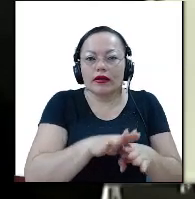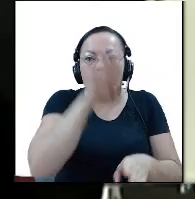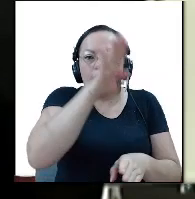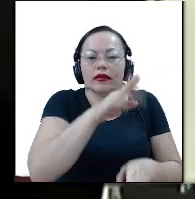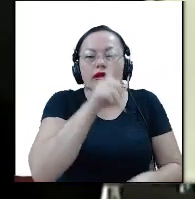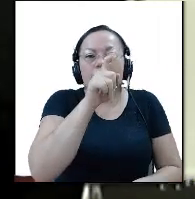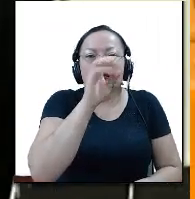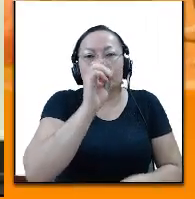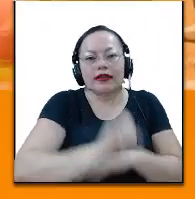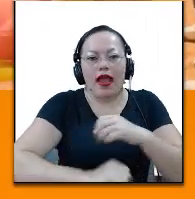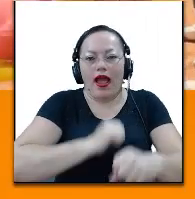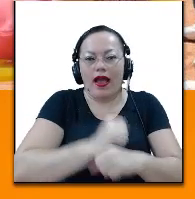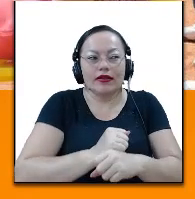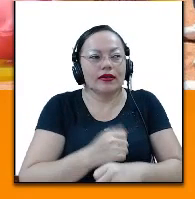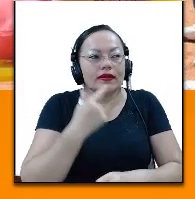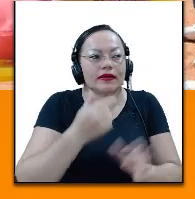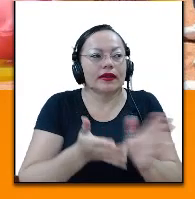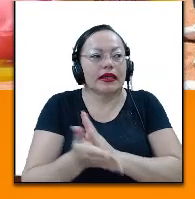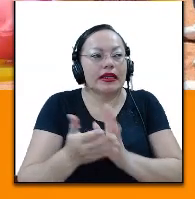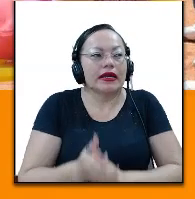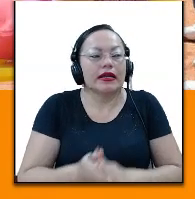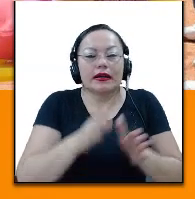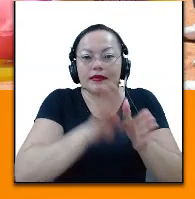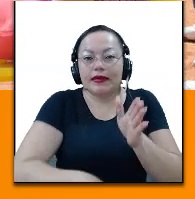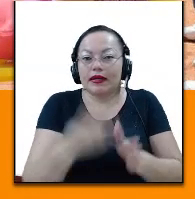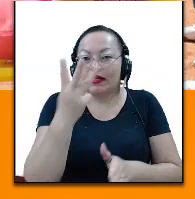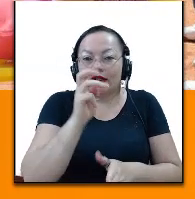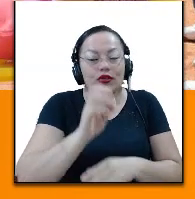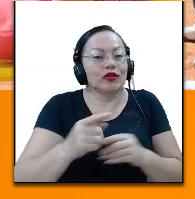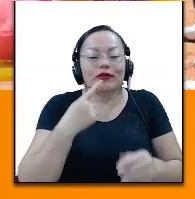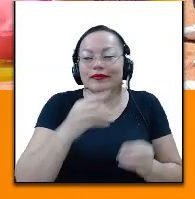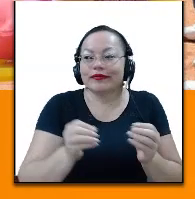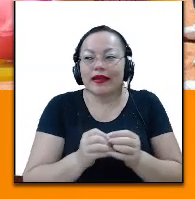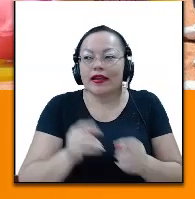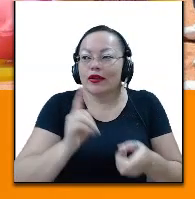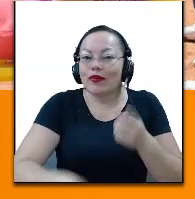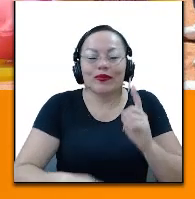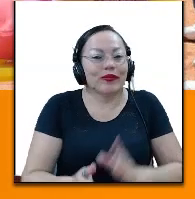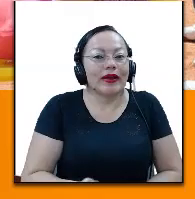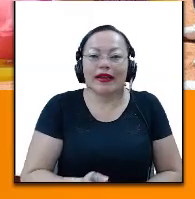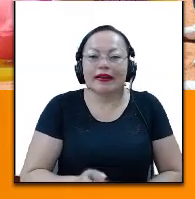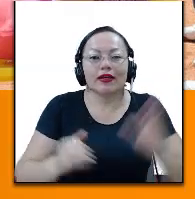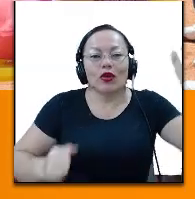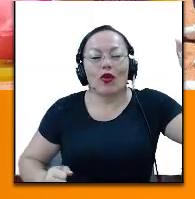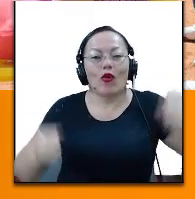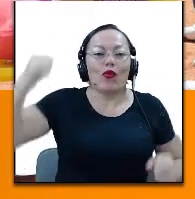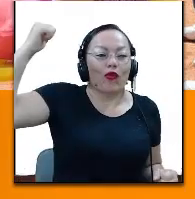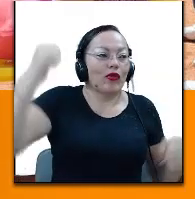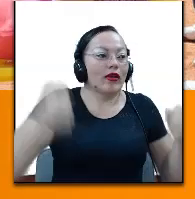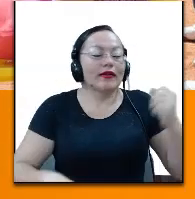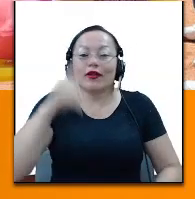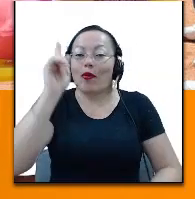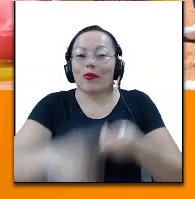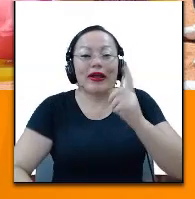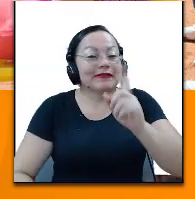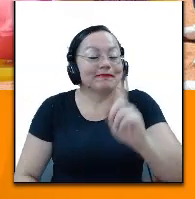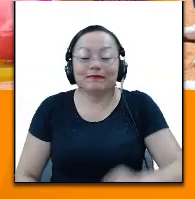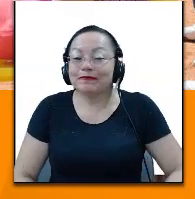los 60, ni menores de 18 ni mayores de 60 pueden salir a hacer ejercicio. Oiga